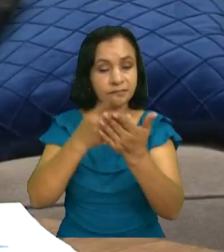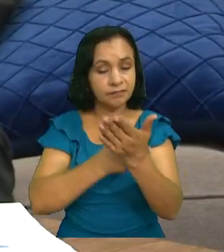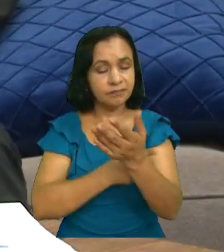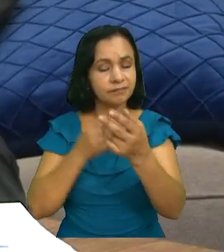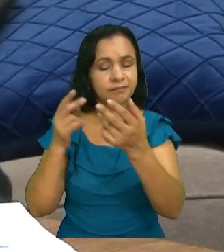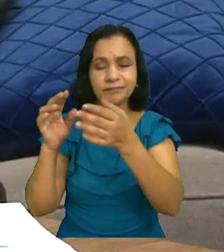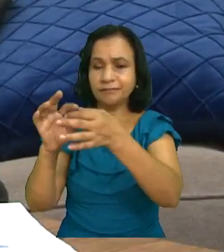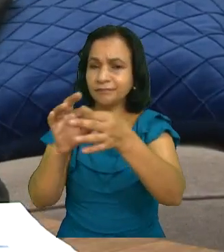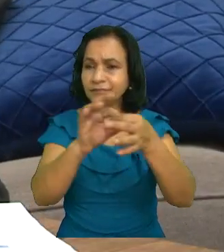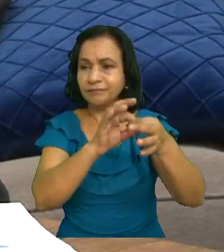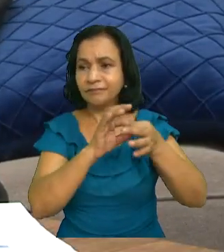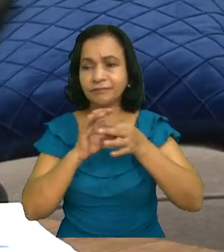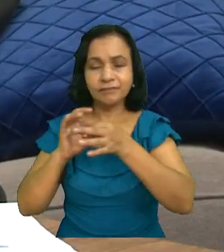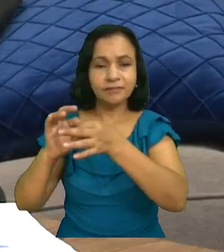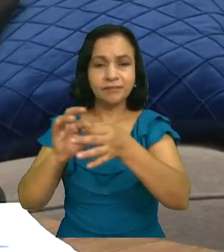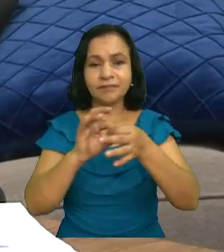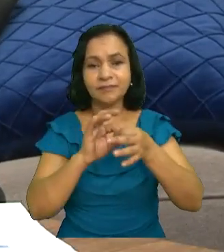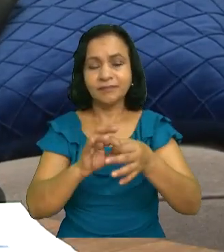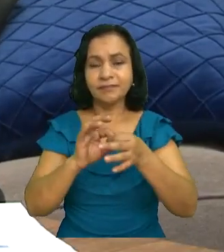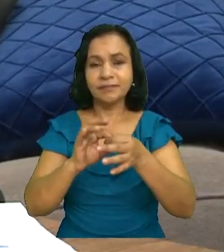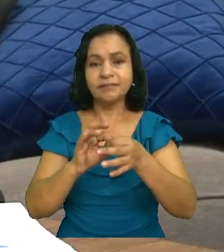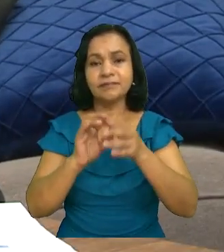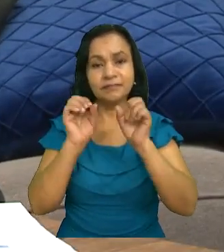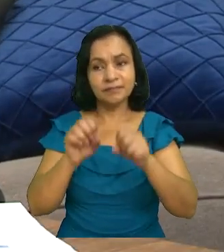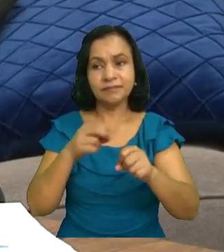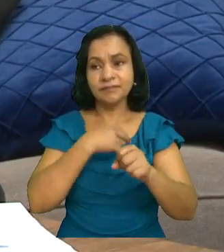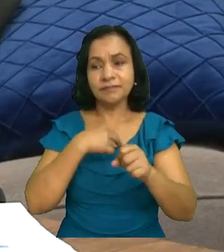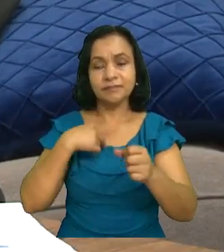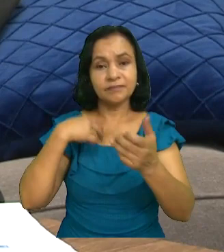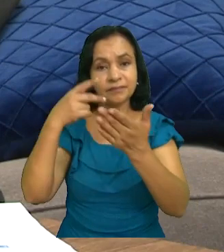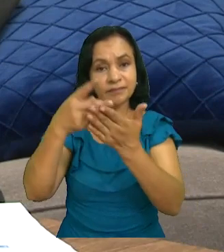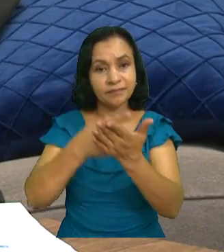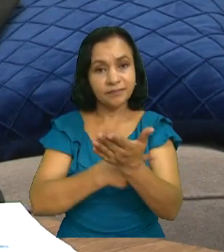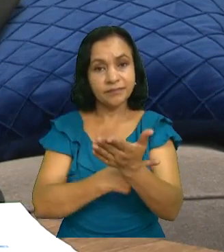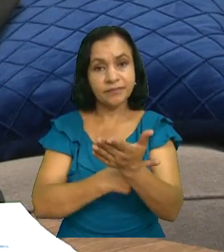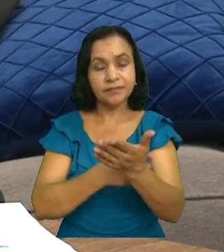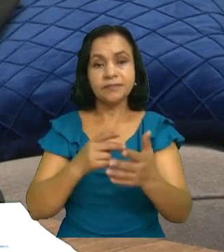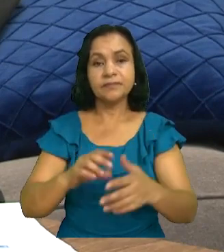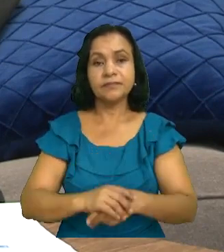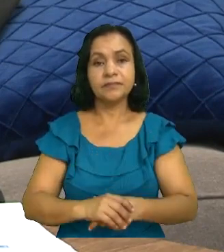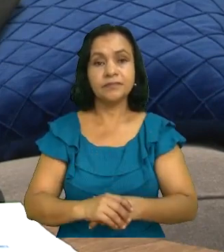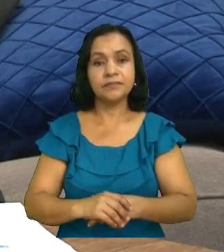una estrategia única. Y todos estos proyectos tienen